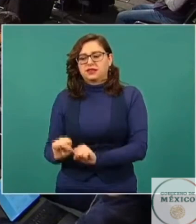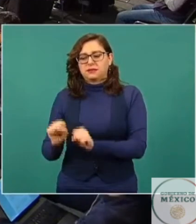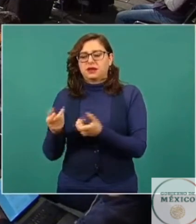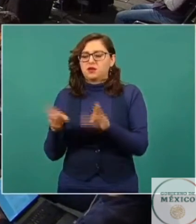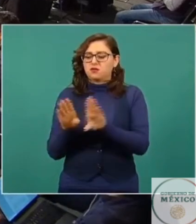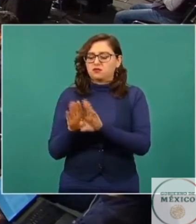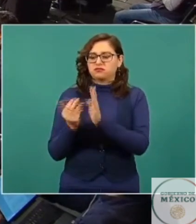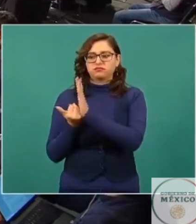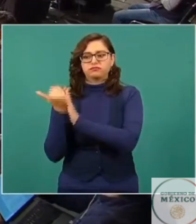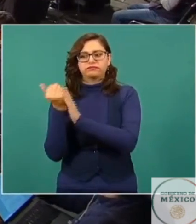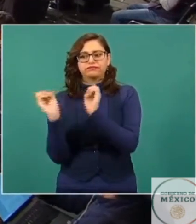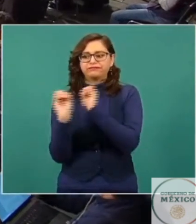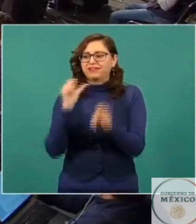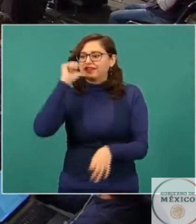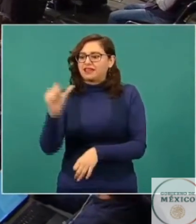un análisis sobre eso.